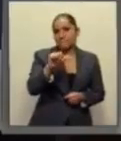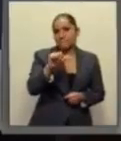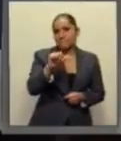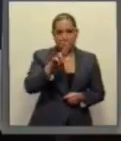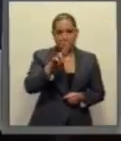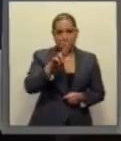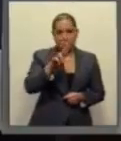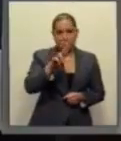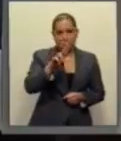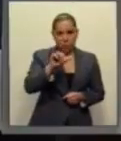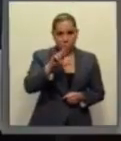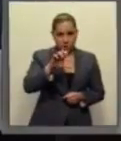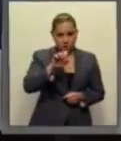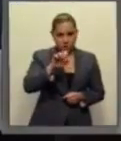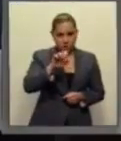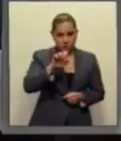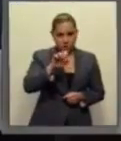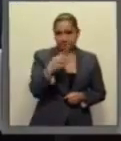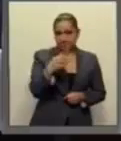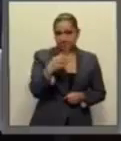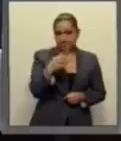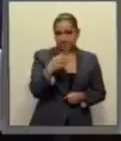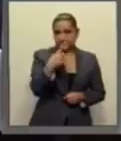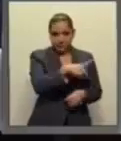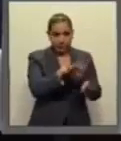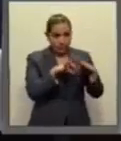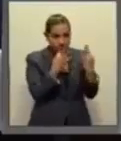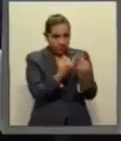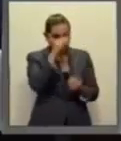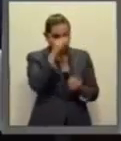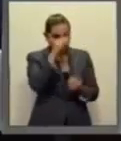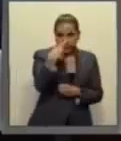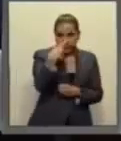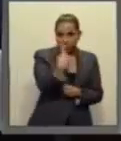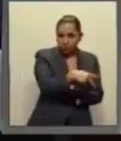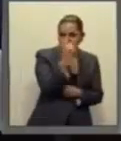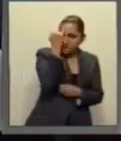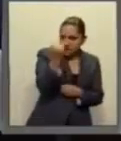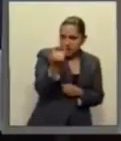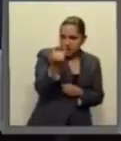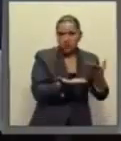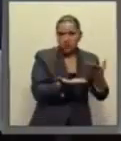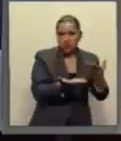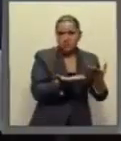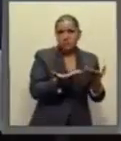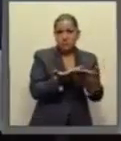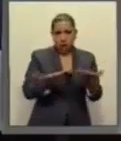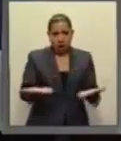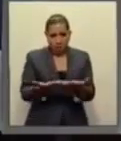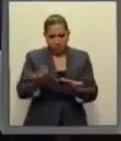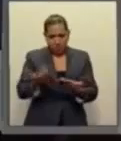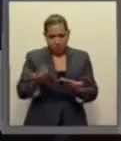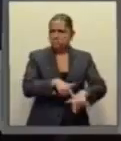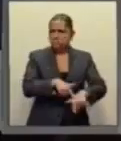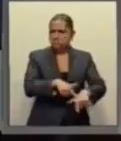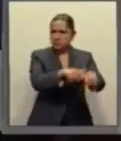García, cuyo pensamiento, obra y acción están vigentes hoy más que nunca y son enarbolados